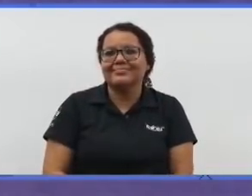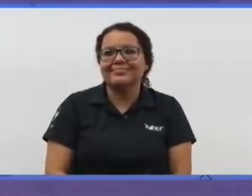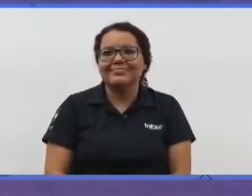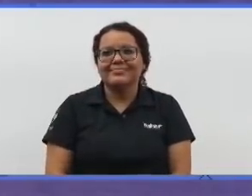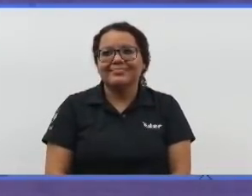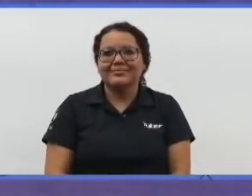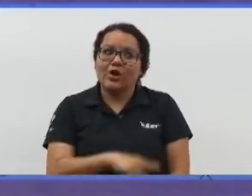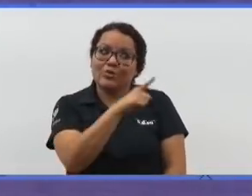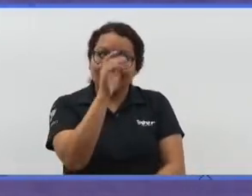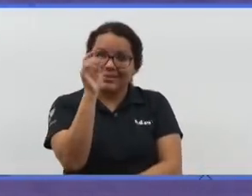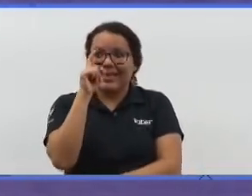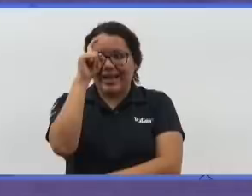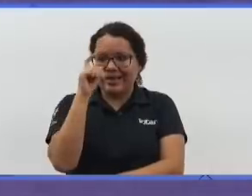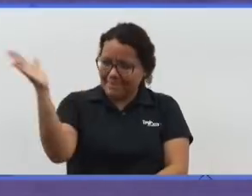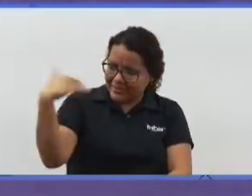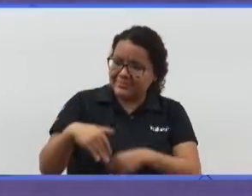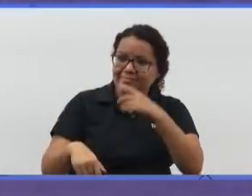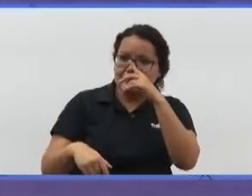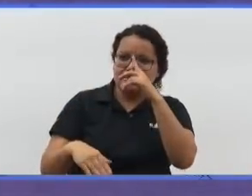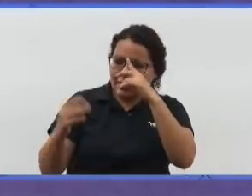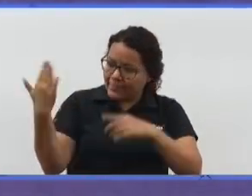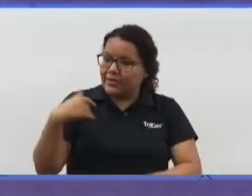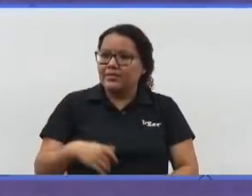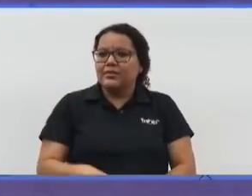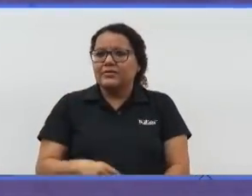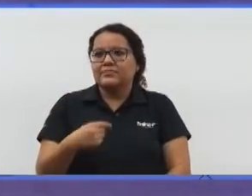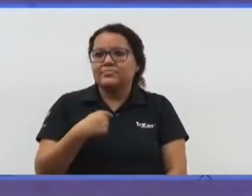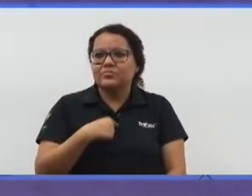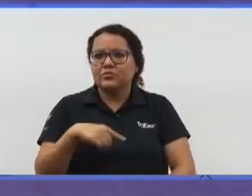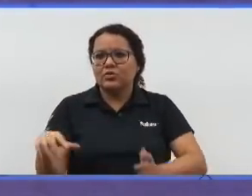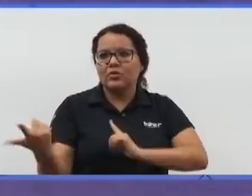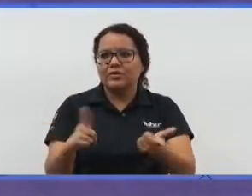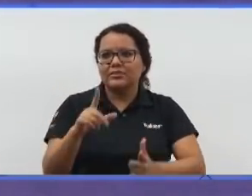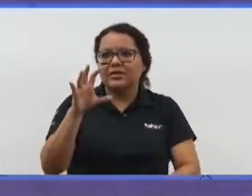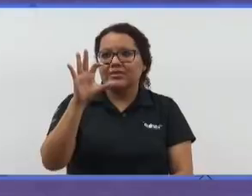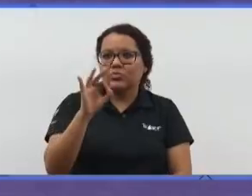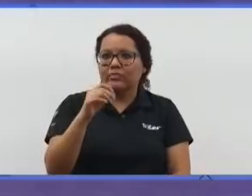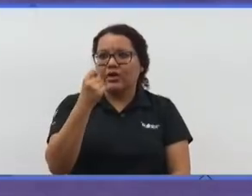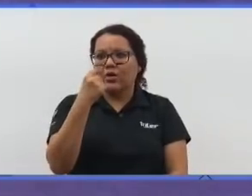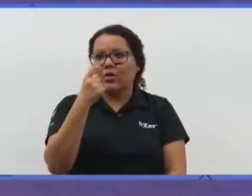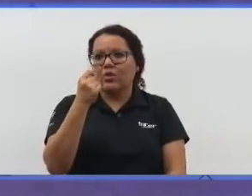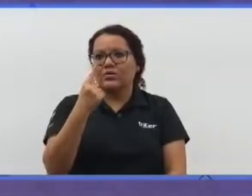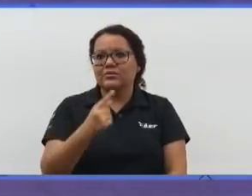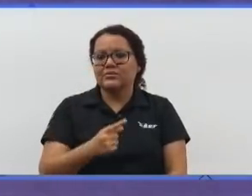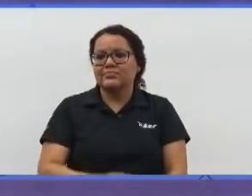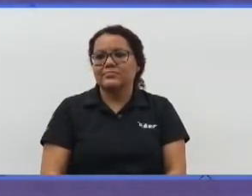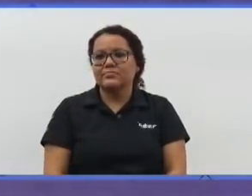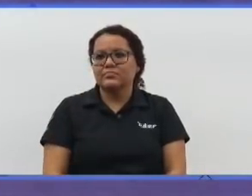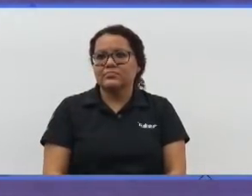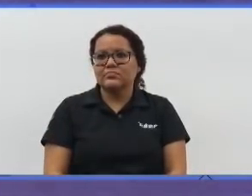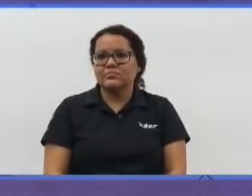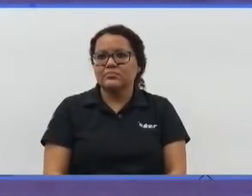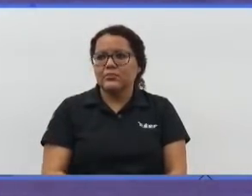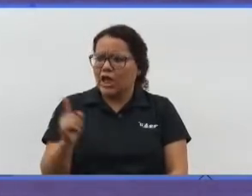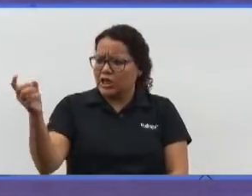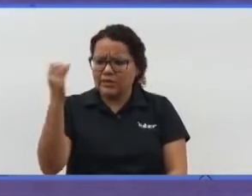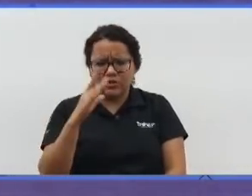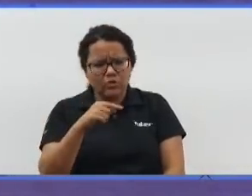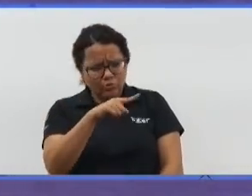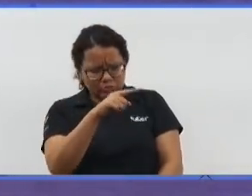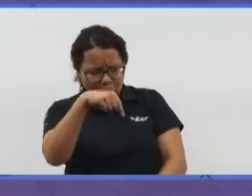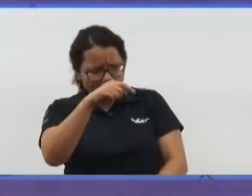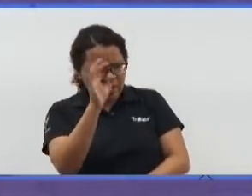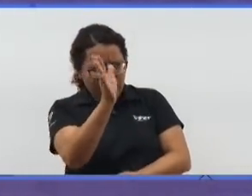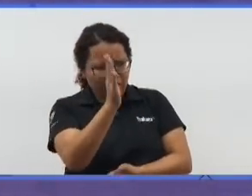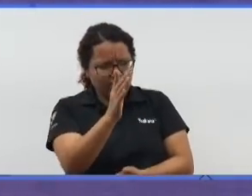casanueva joven y para acá desgraciado yo venía listo para las 9 y las 11 mi patrón para predicar usted me dijo imagínense le estoy